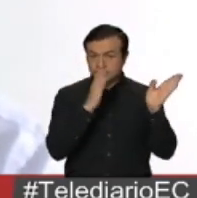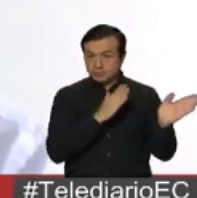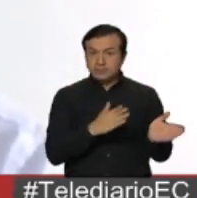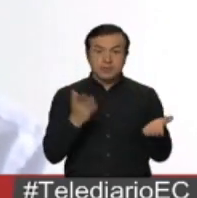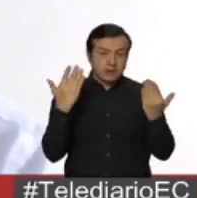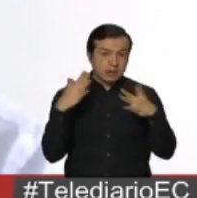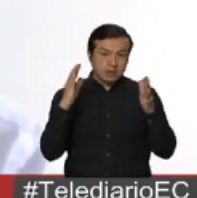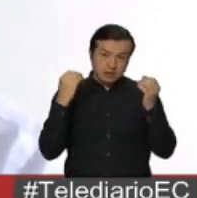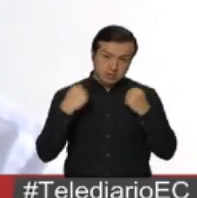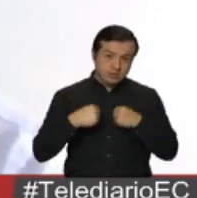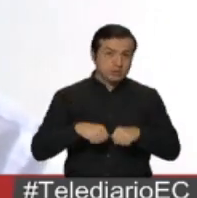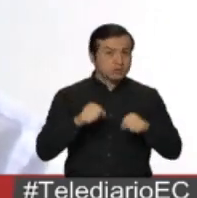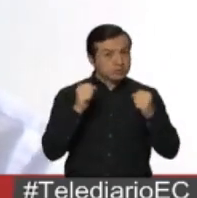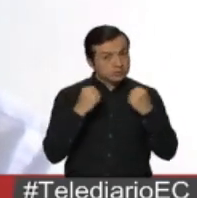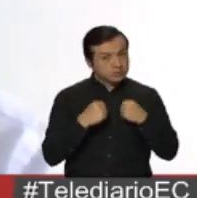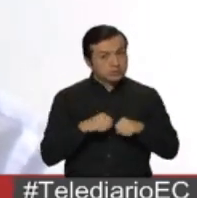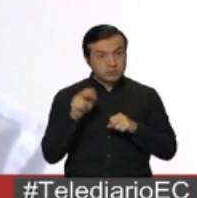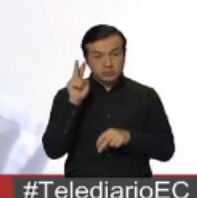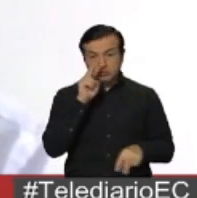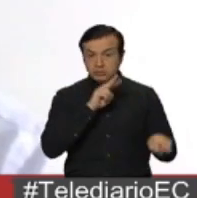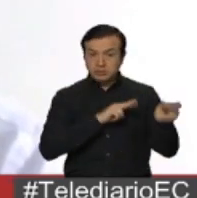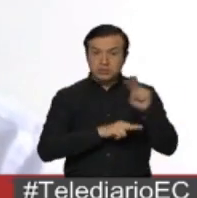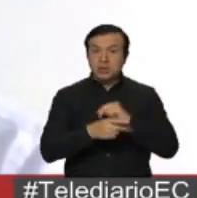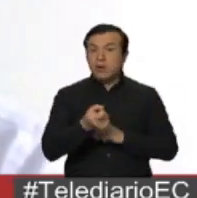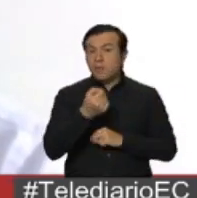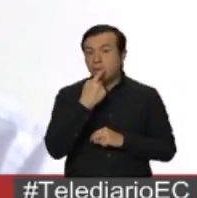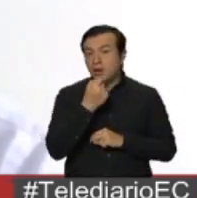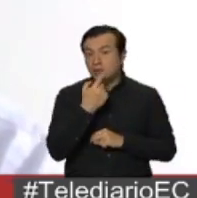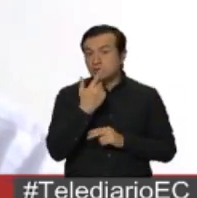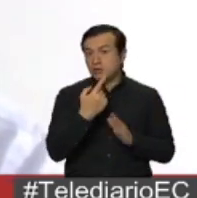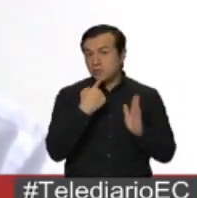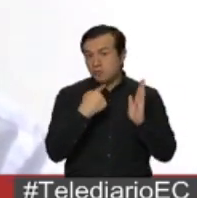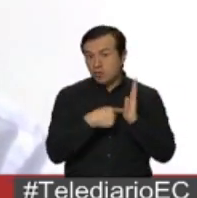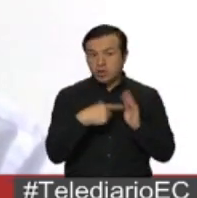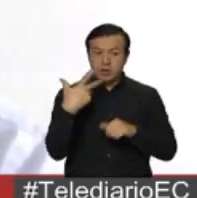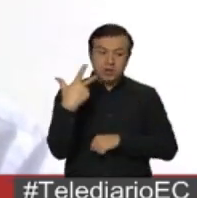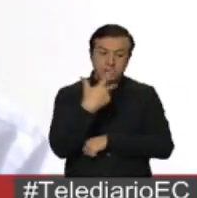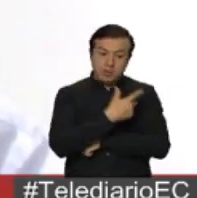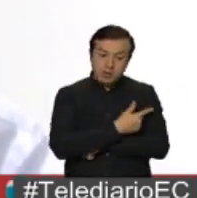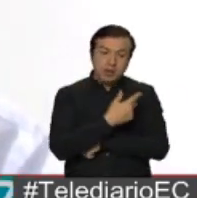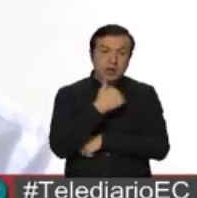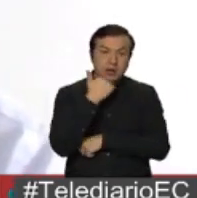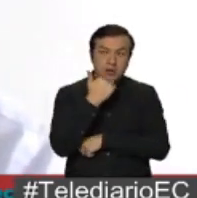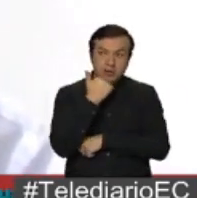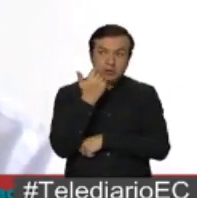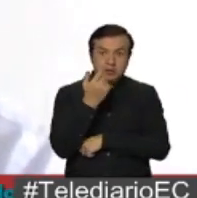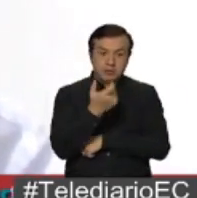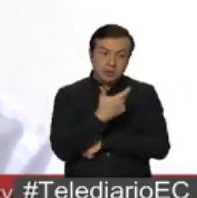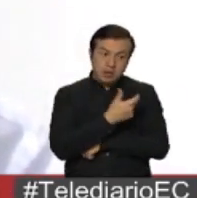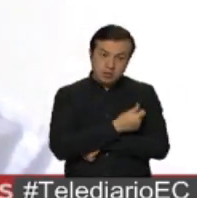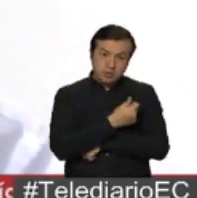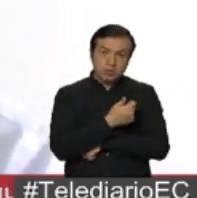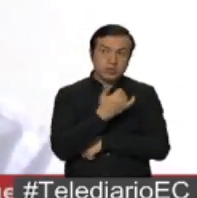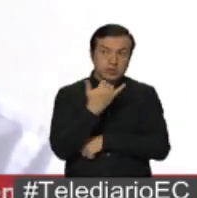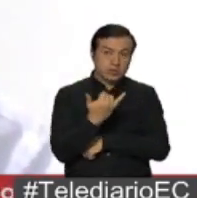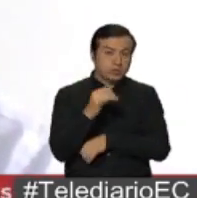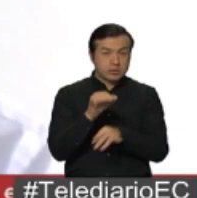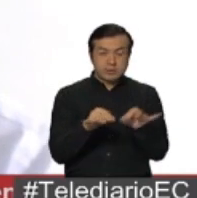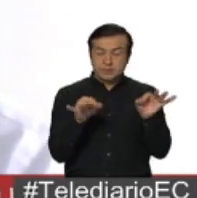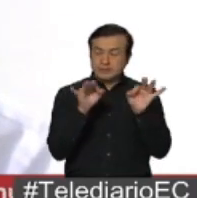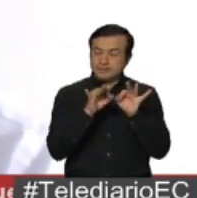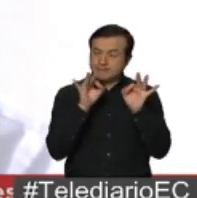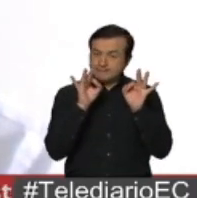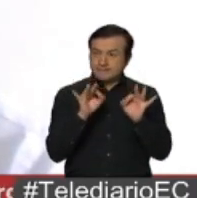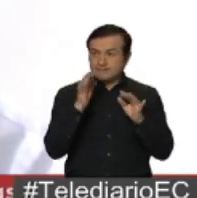esfuerzos tanto para encontrar medicamentos como como vacunas que sería en estos momentos lo ideal